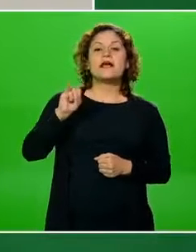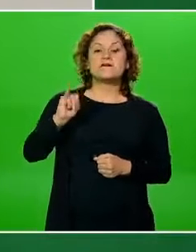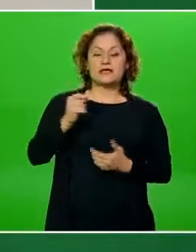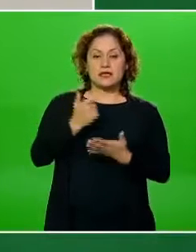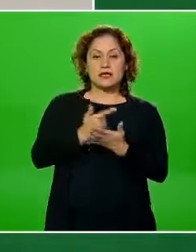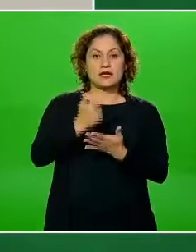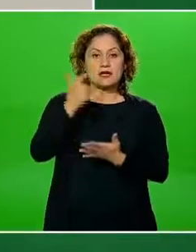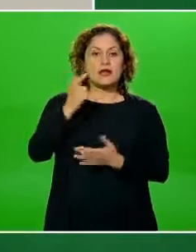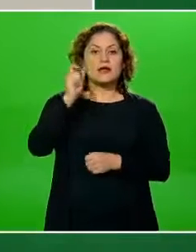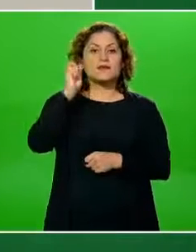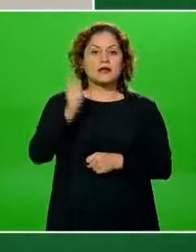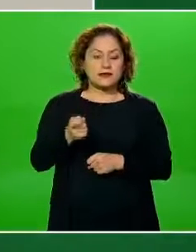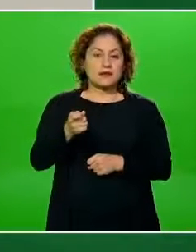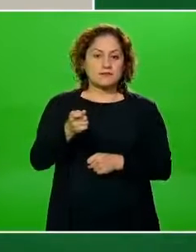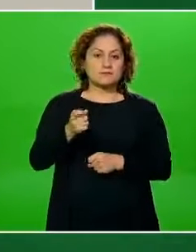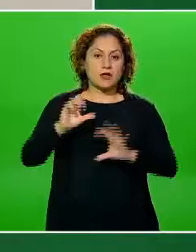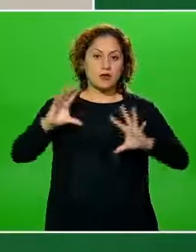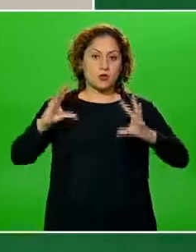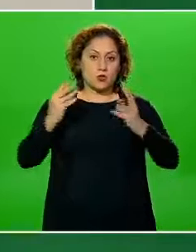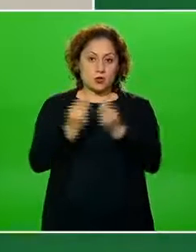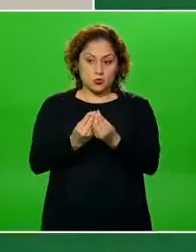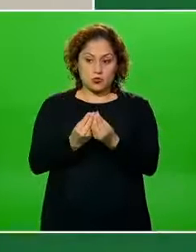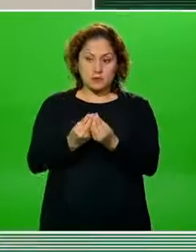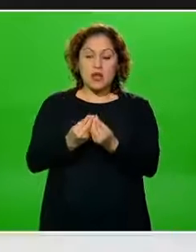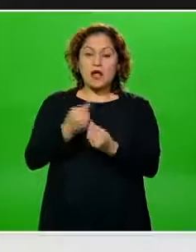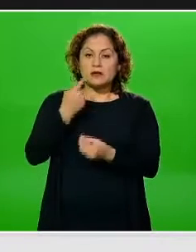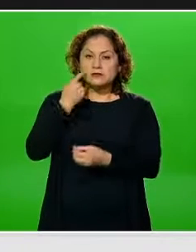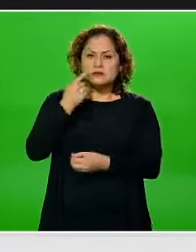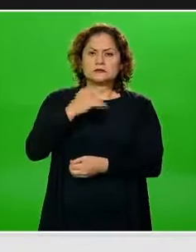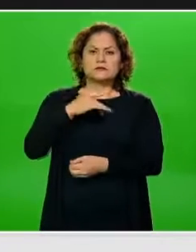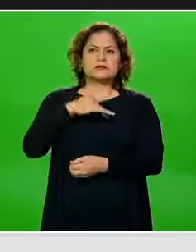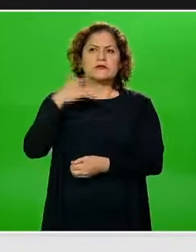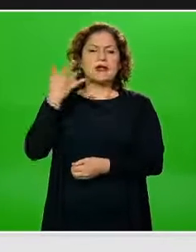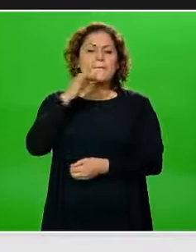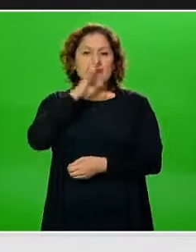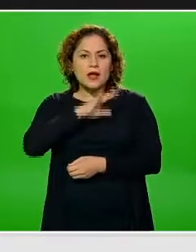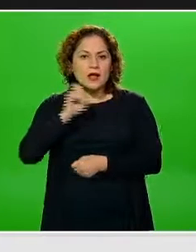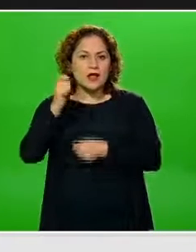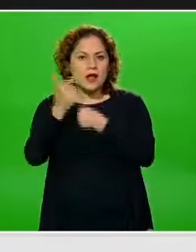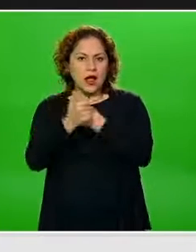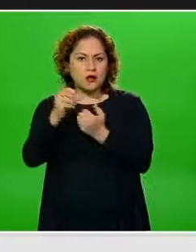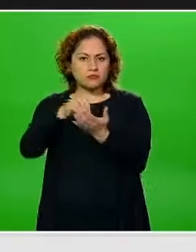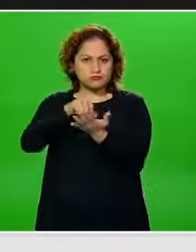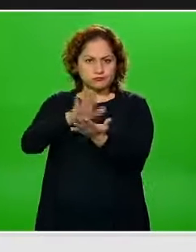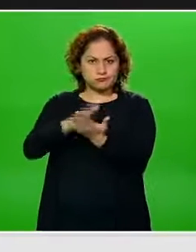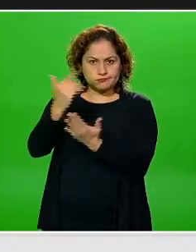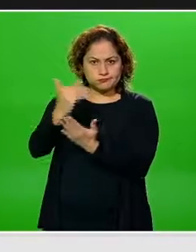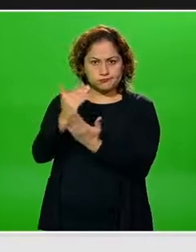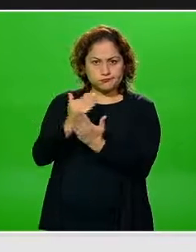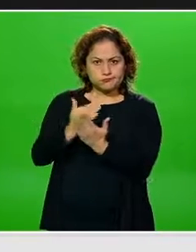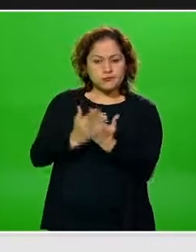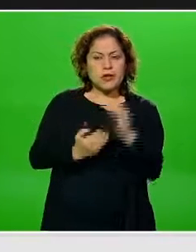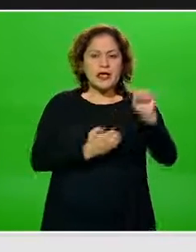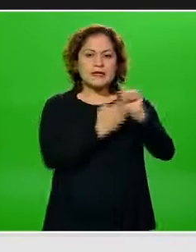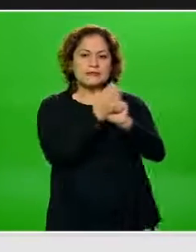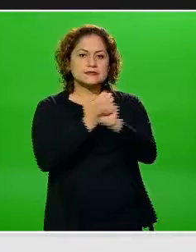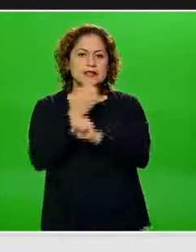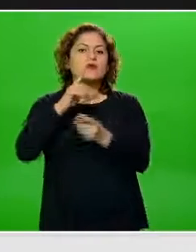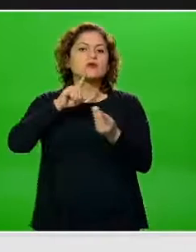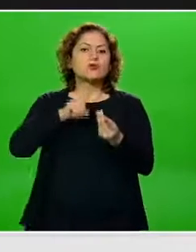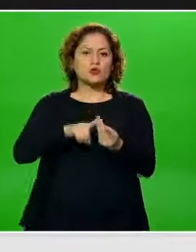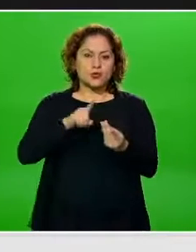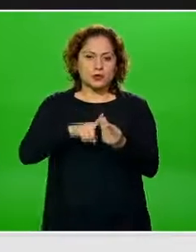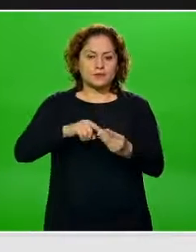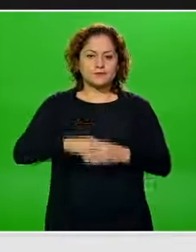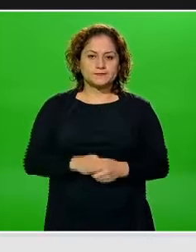estos 341 que sí se reportaron, pues podemos ver distribuidas por entidad federativa en donde